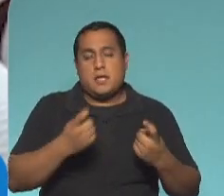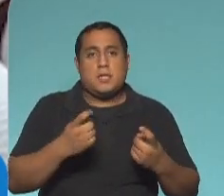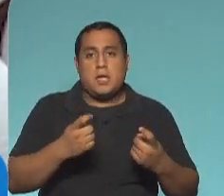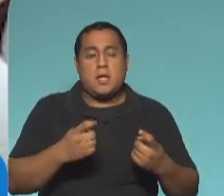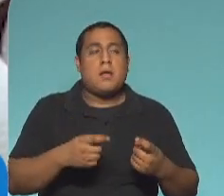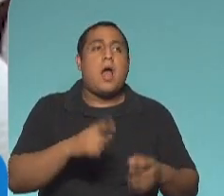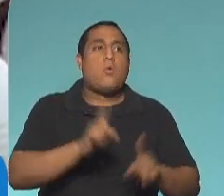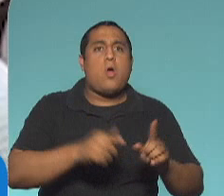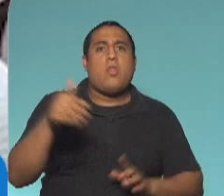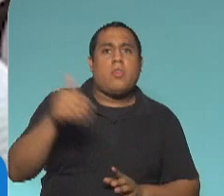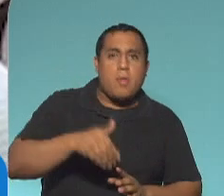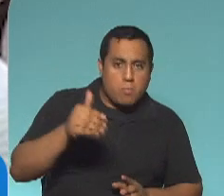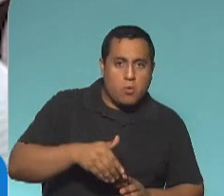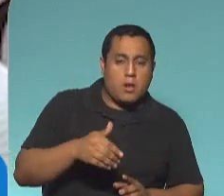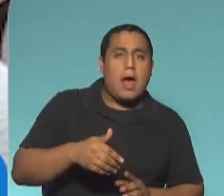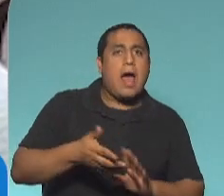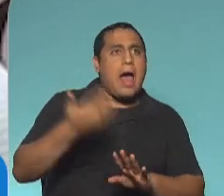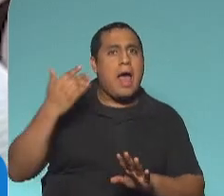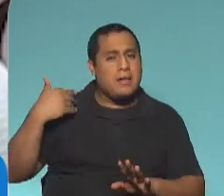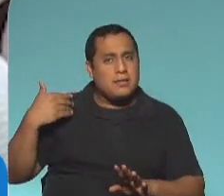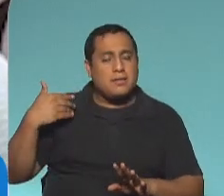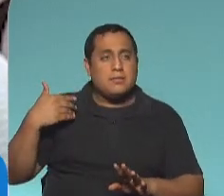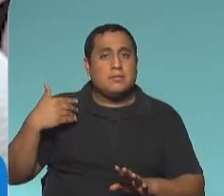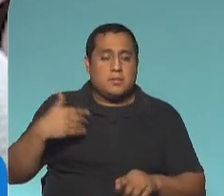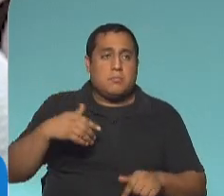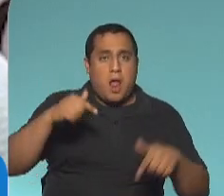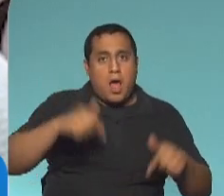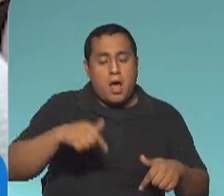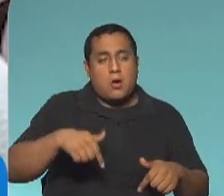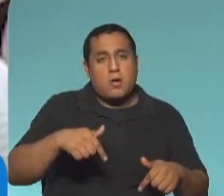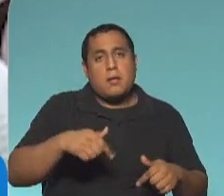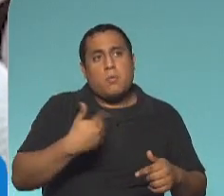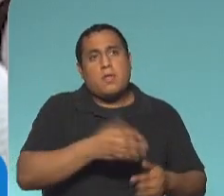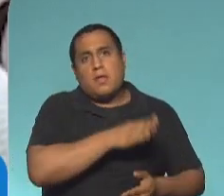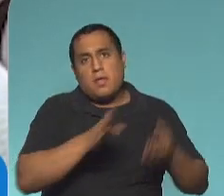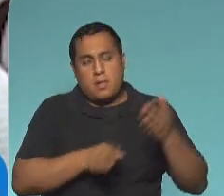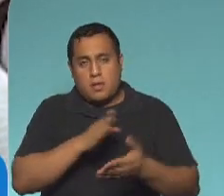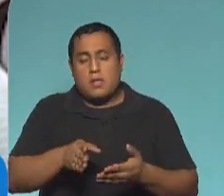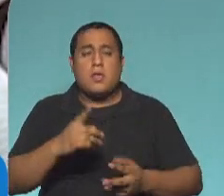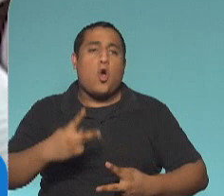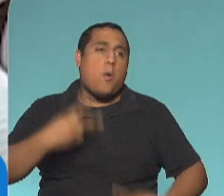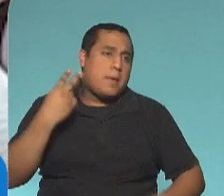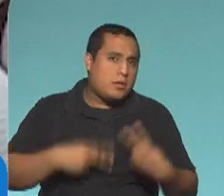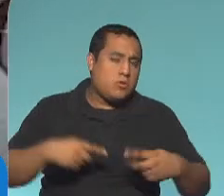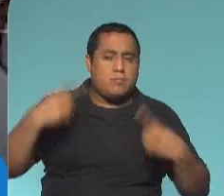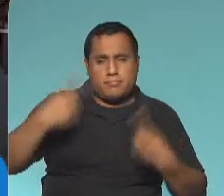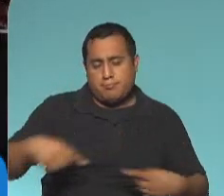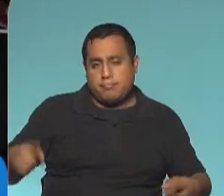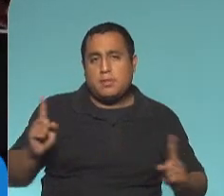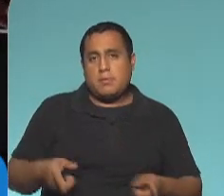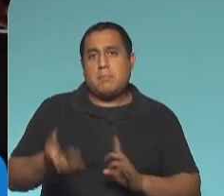visto demorada quizás al inicio, y al mismo tiempo completar los esquemas quirúrgicos que teníamos